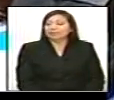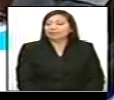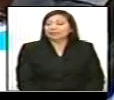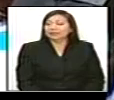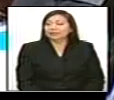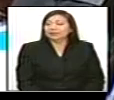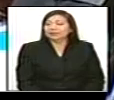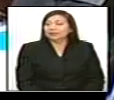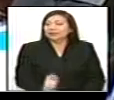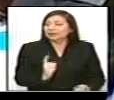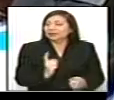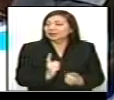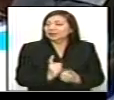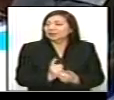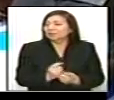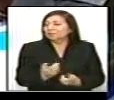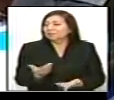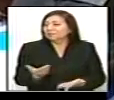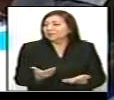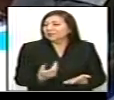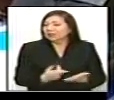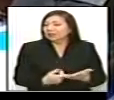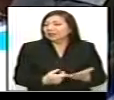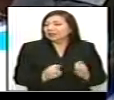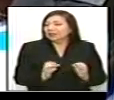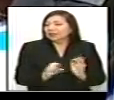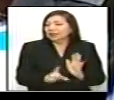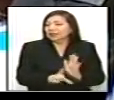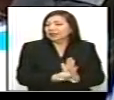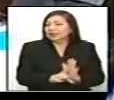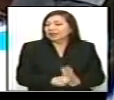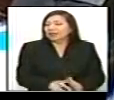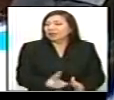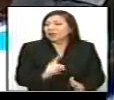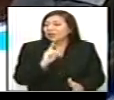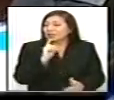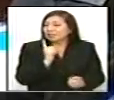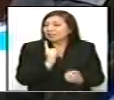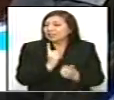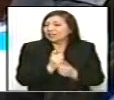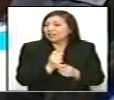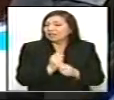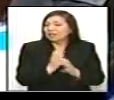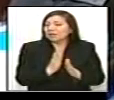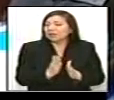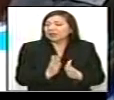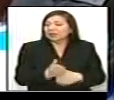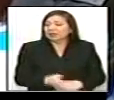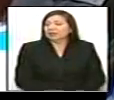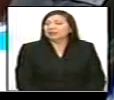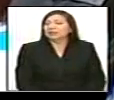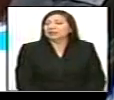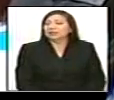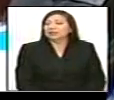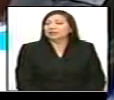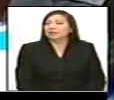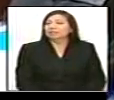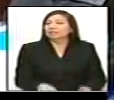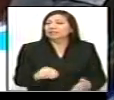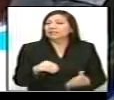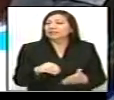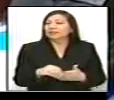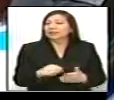¿no? Enfocarla, no creo que llega el momento en que no enfocar la formalización a través de un título de